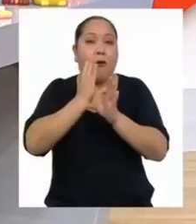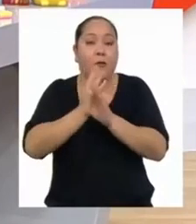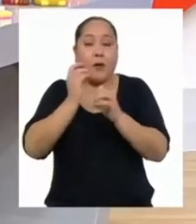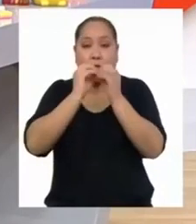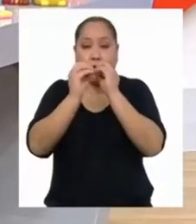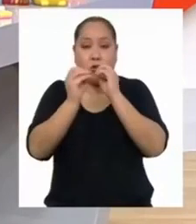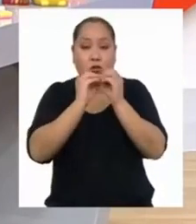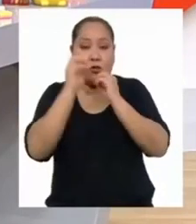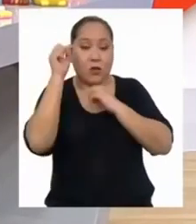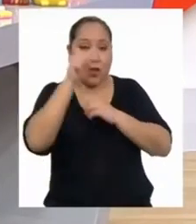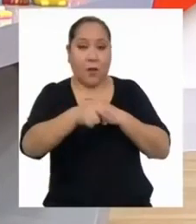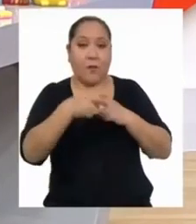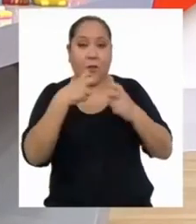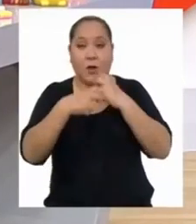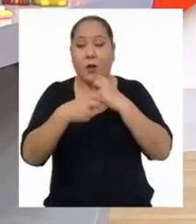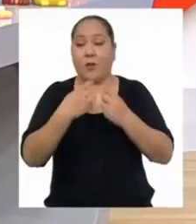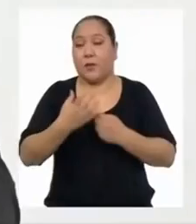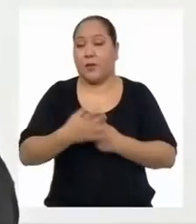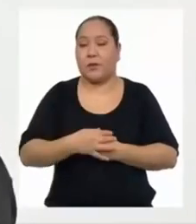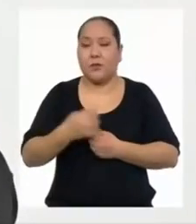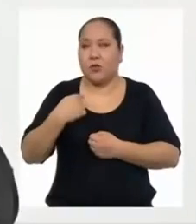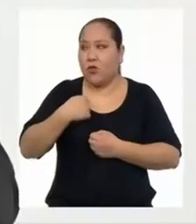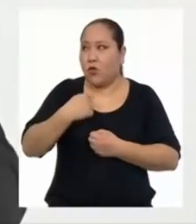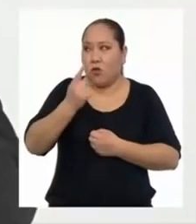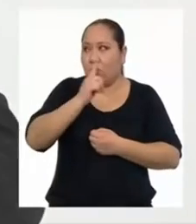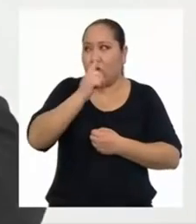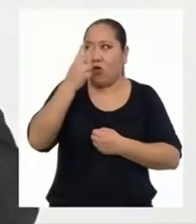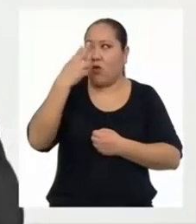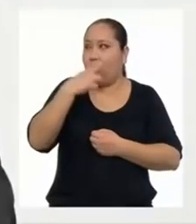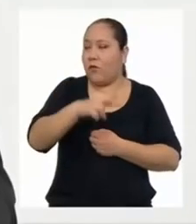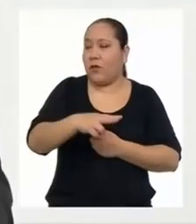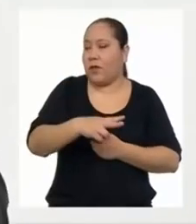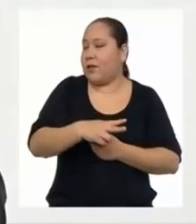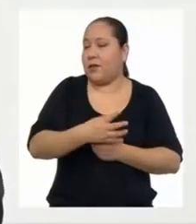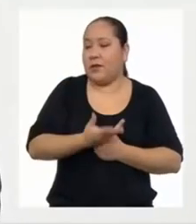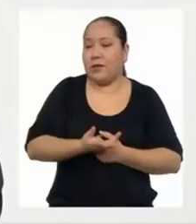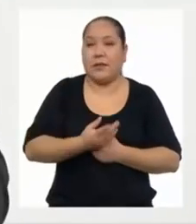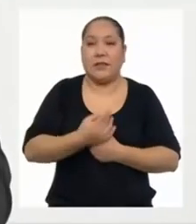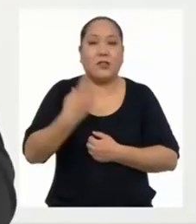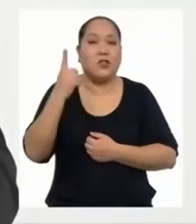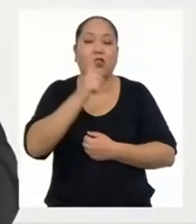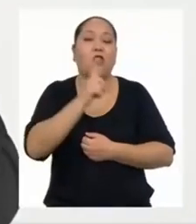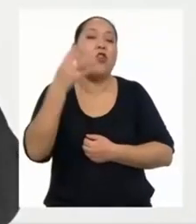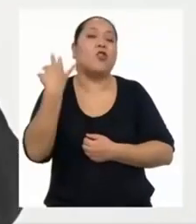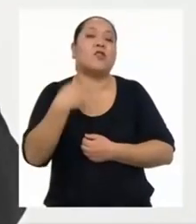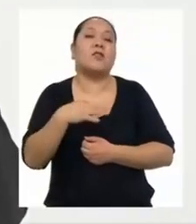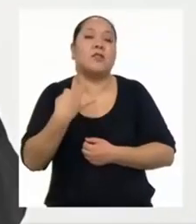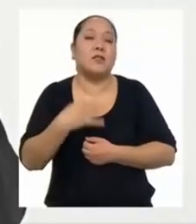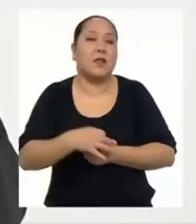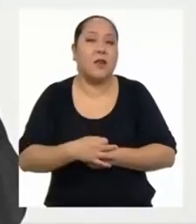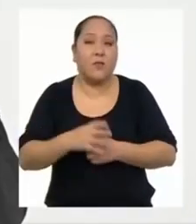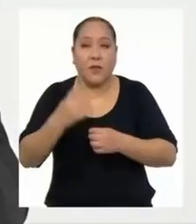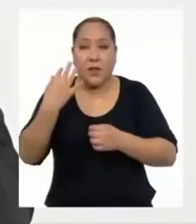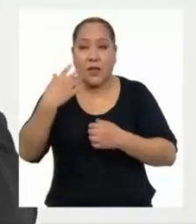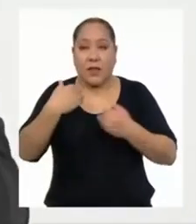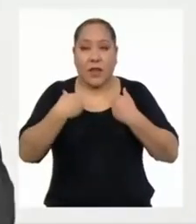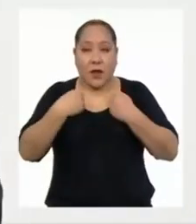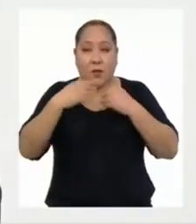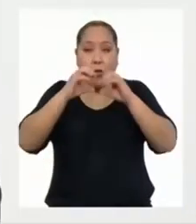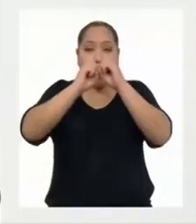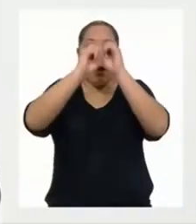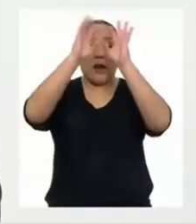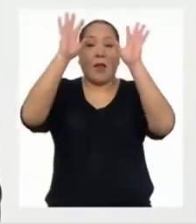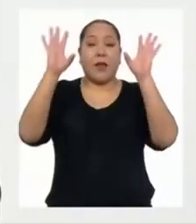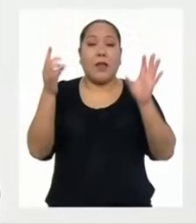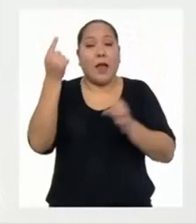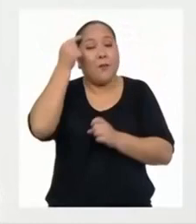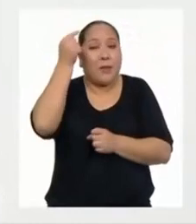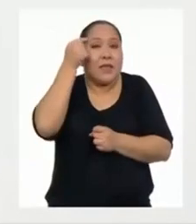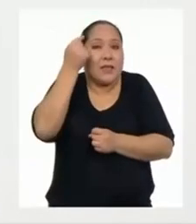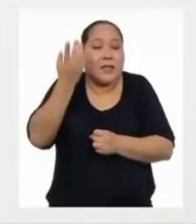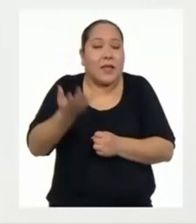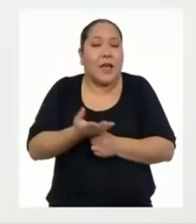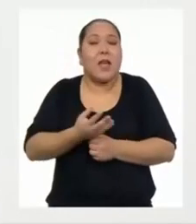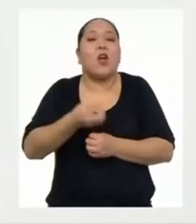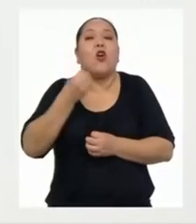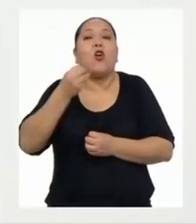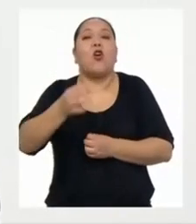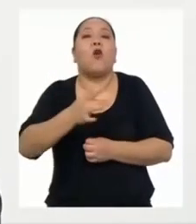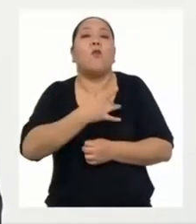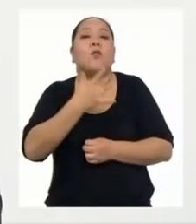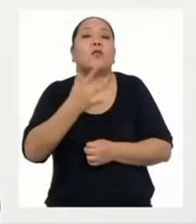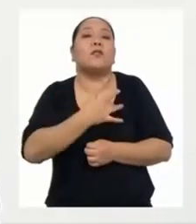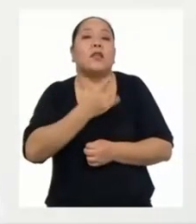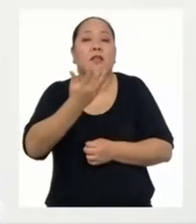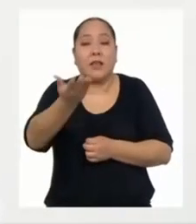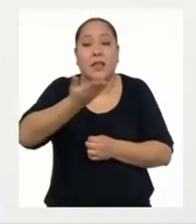Pero en ese momento no lo vi de esa manera. Es que no siempre tenemos la claridad de pensar en cómo nos estamos